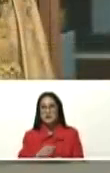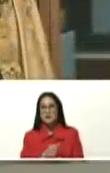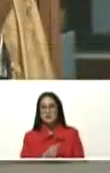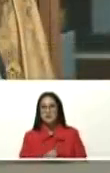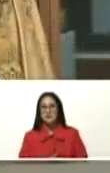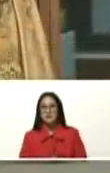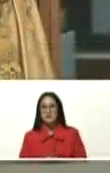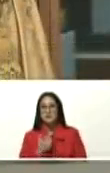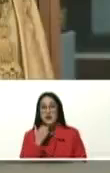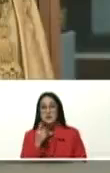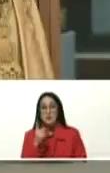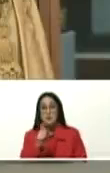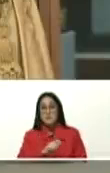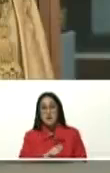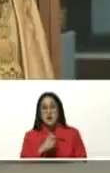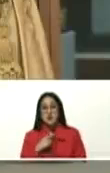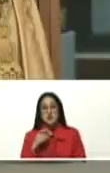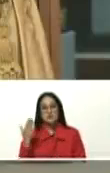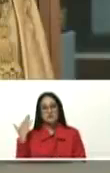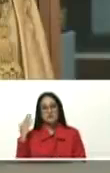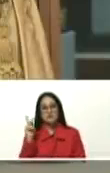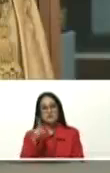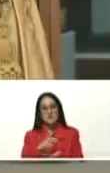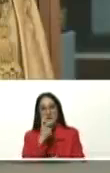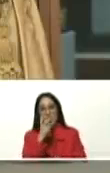Hace casi un mes que yo estuve en Cuba